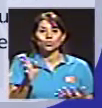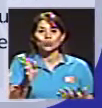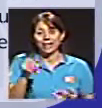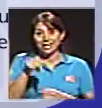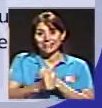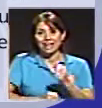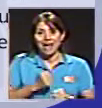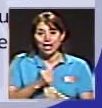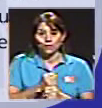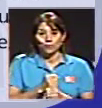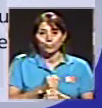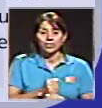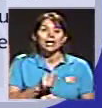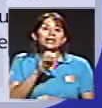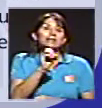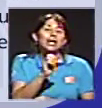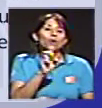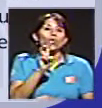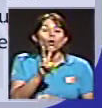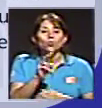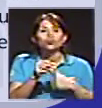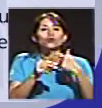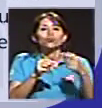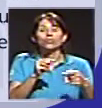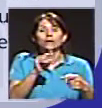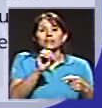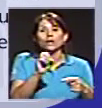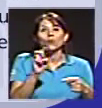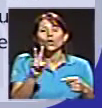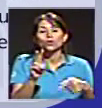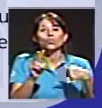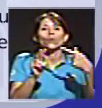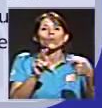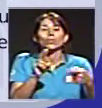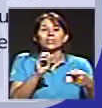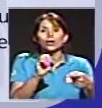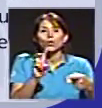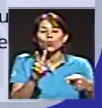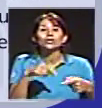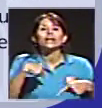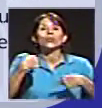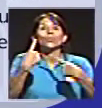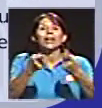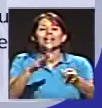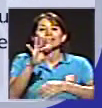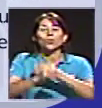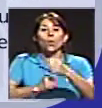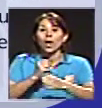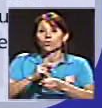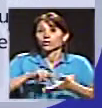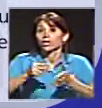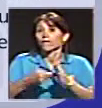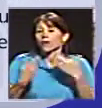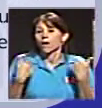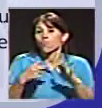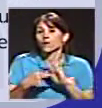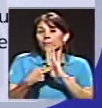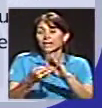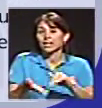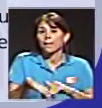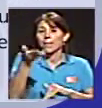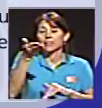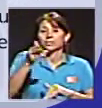este año y 0,2 cada año por 5 años es significativo. Este aumento representa más de un 11% de aumento al